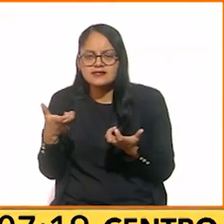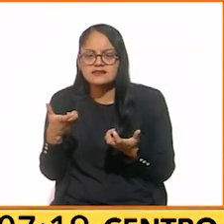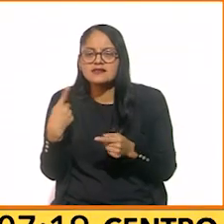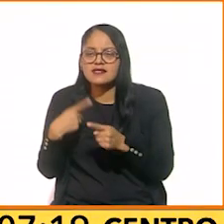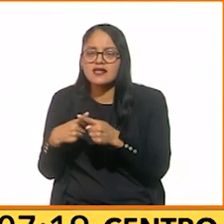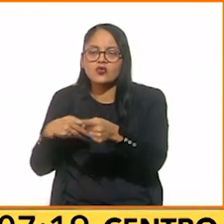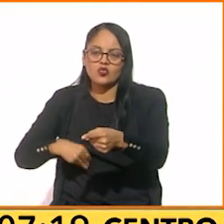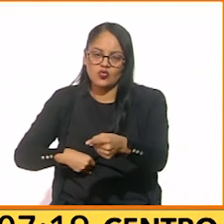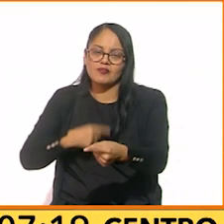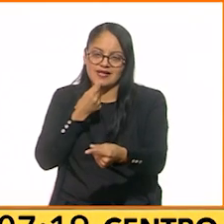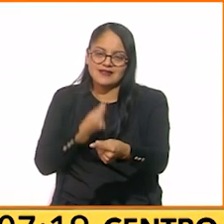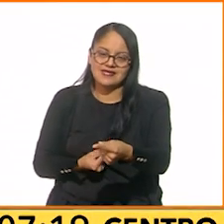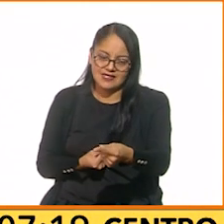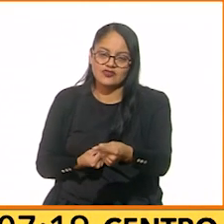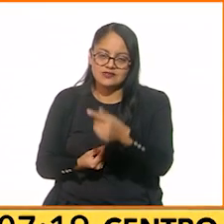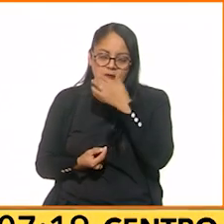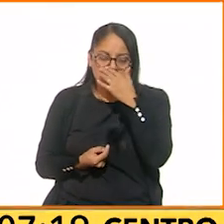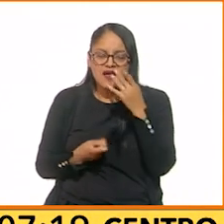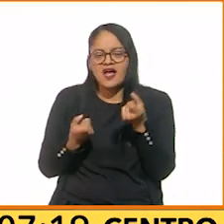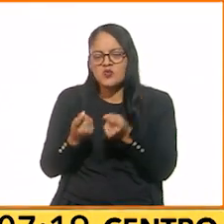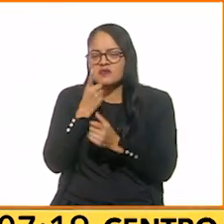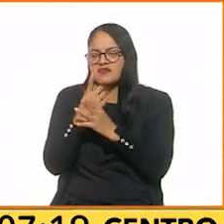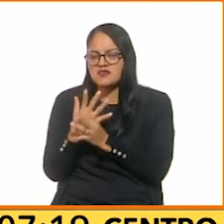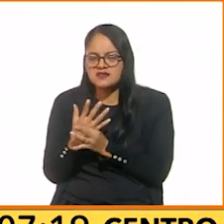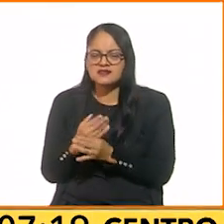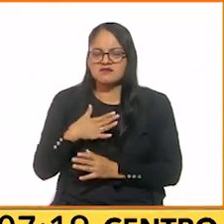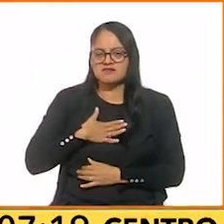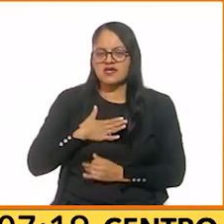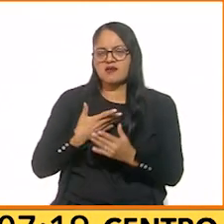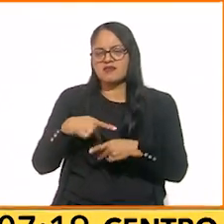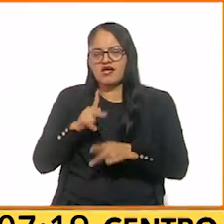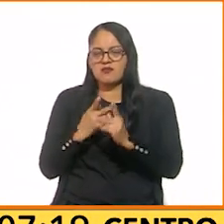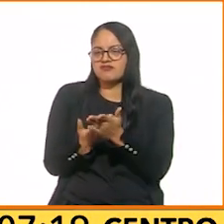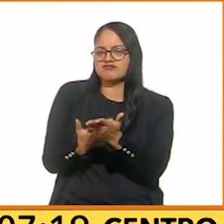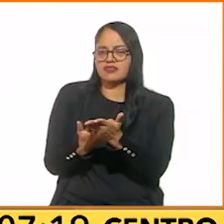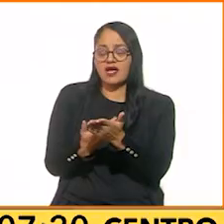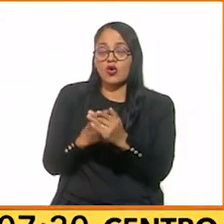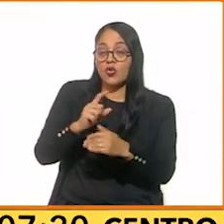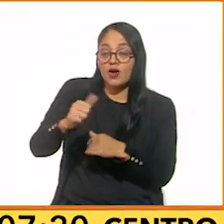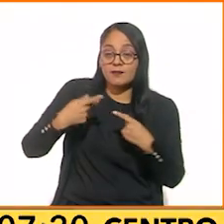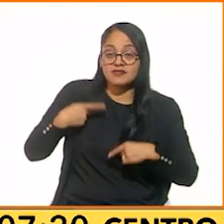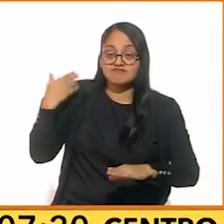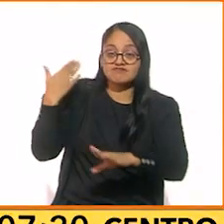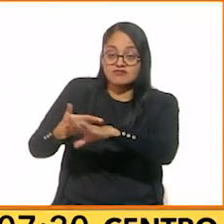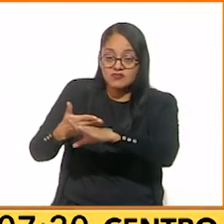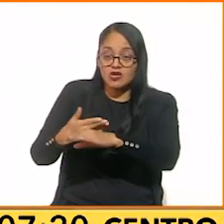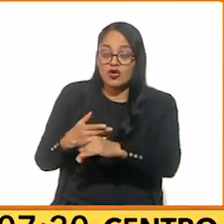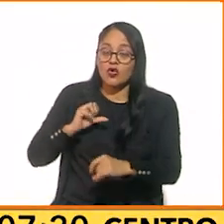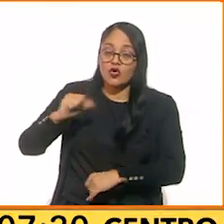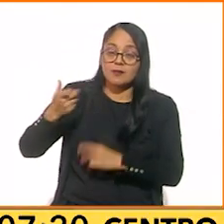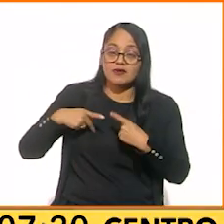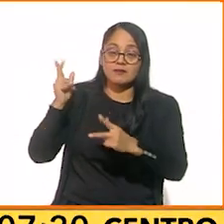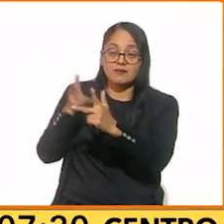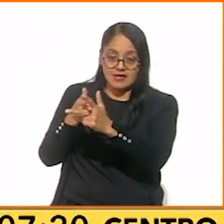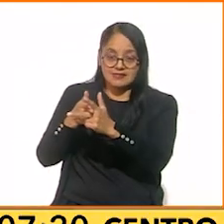de edad bajo algún argumento, bajo sus propias justificaciones y han atacado a otras personas, les han quitado la vida,